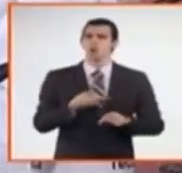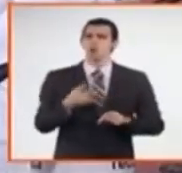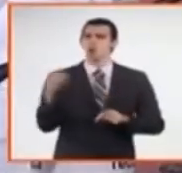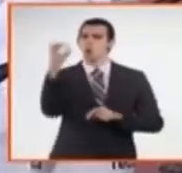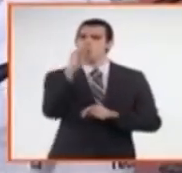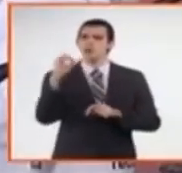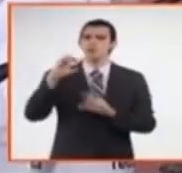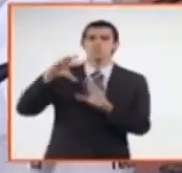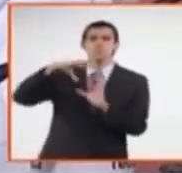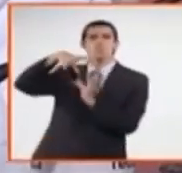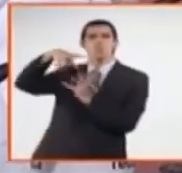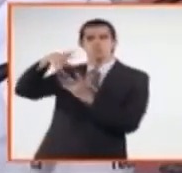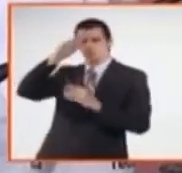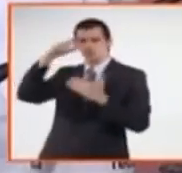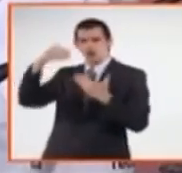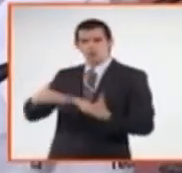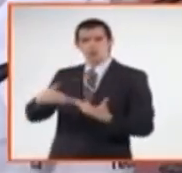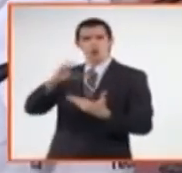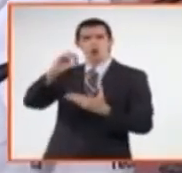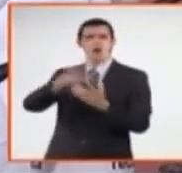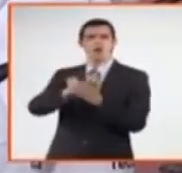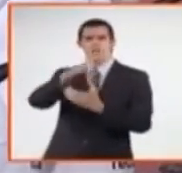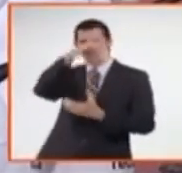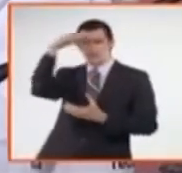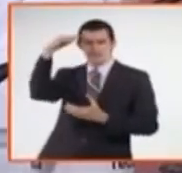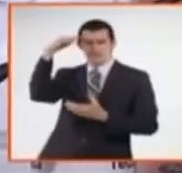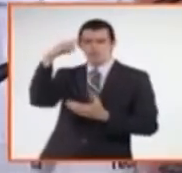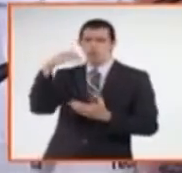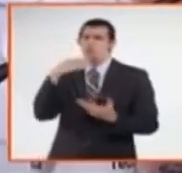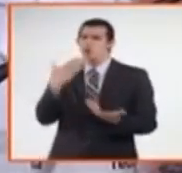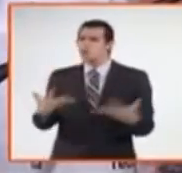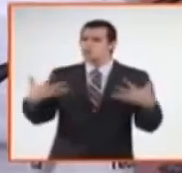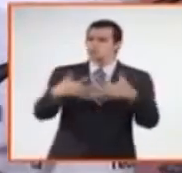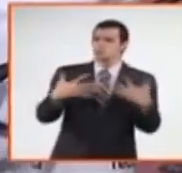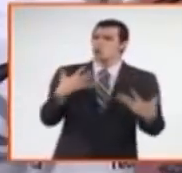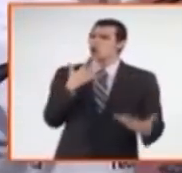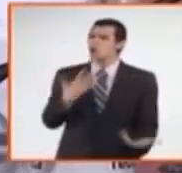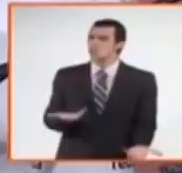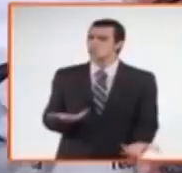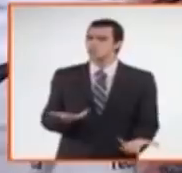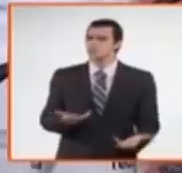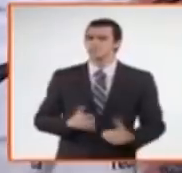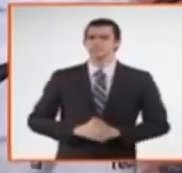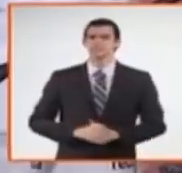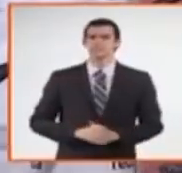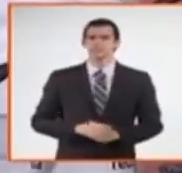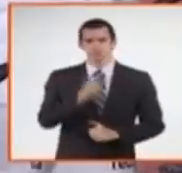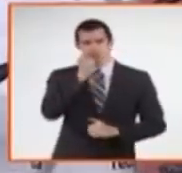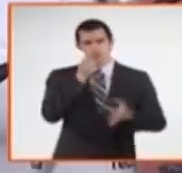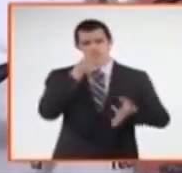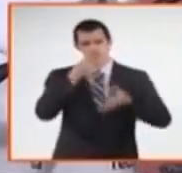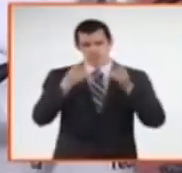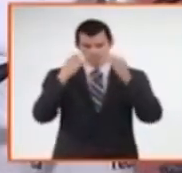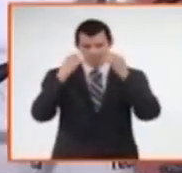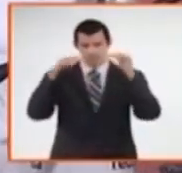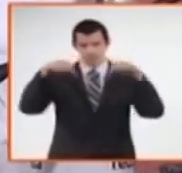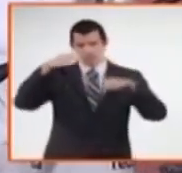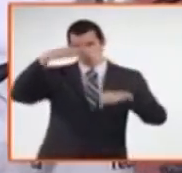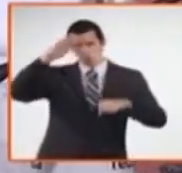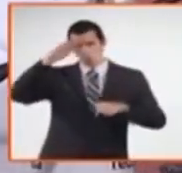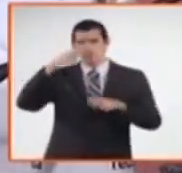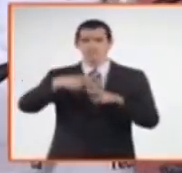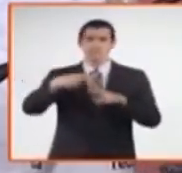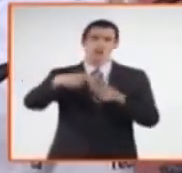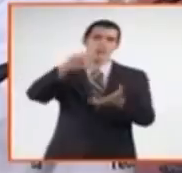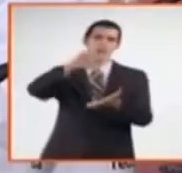que el semen nuestra autoridad regulatoria es que realmente da él autorizó no de uso de emergencia después en los diferentes